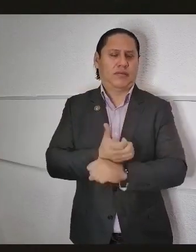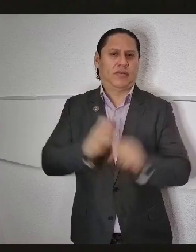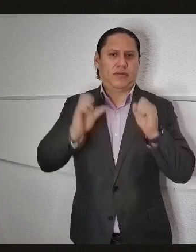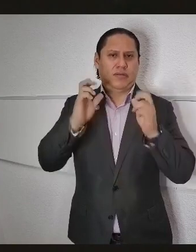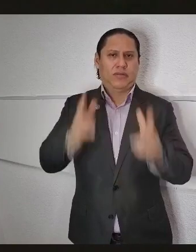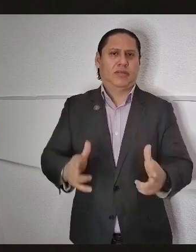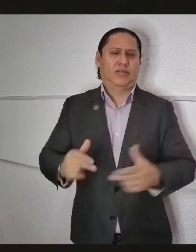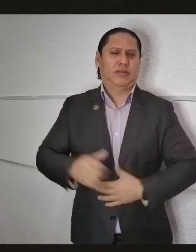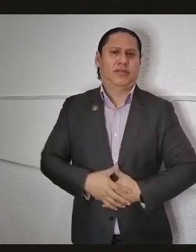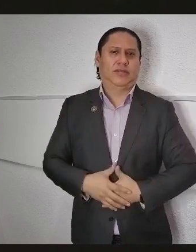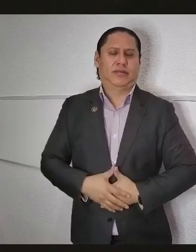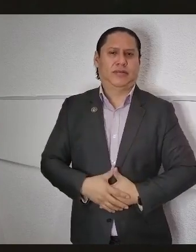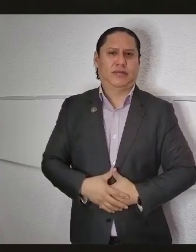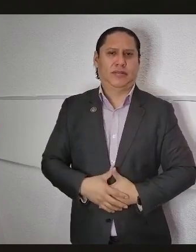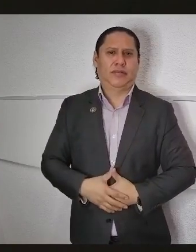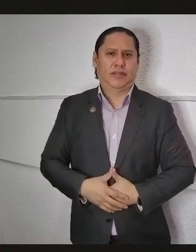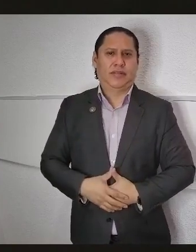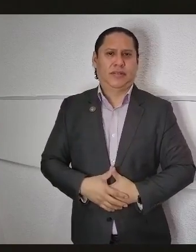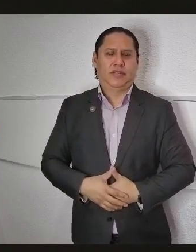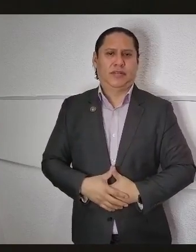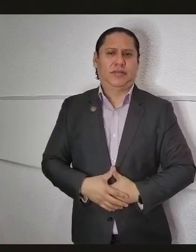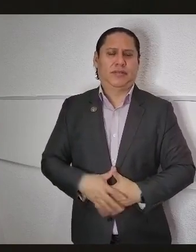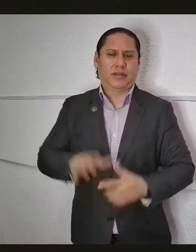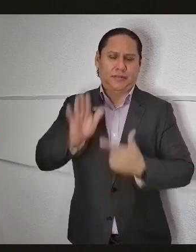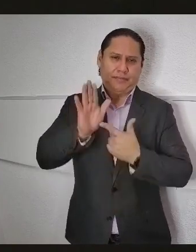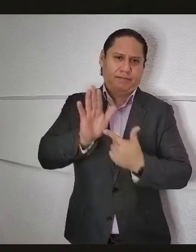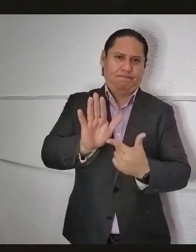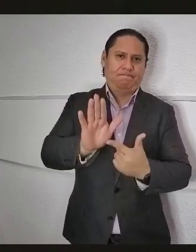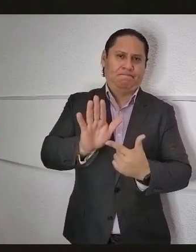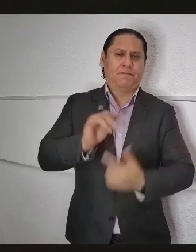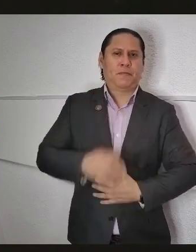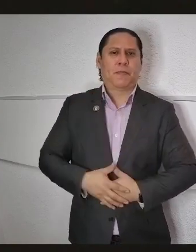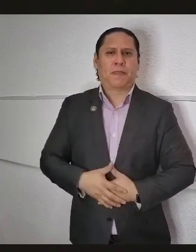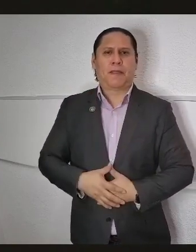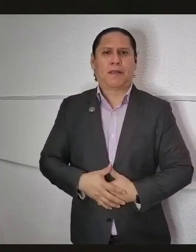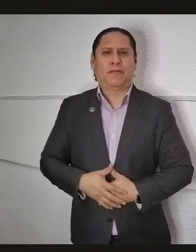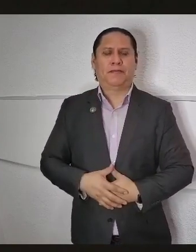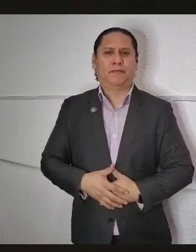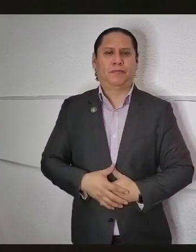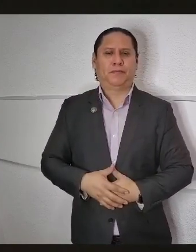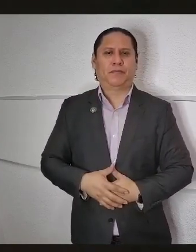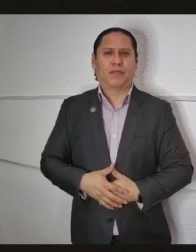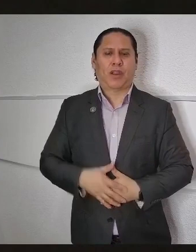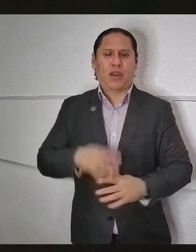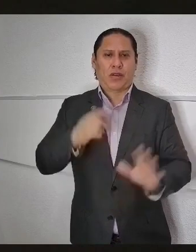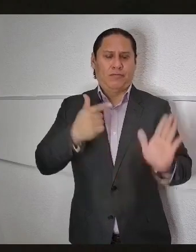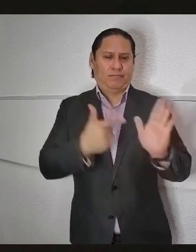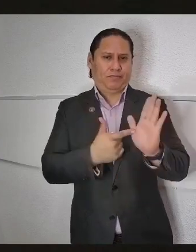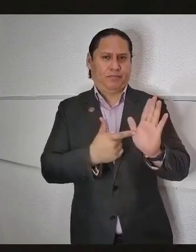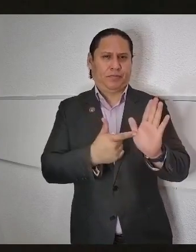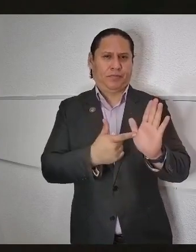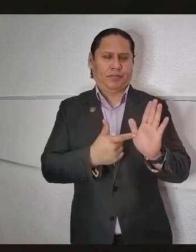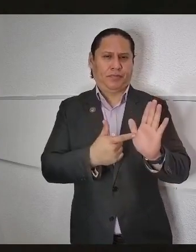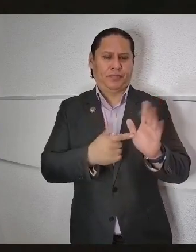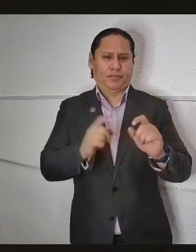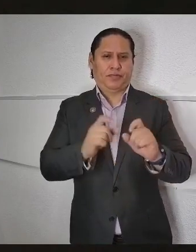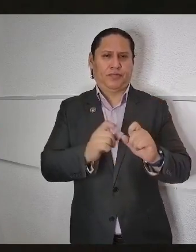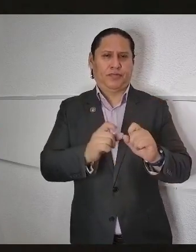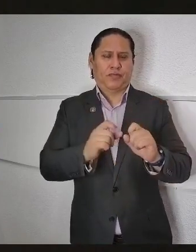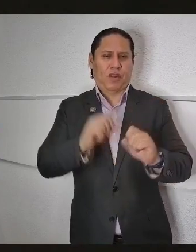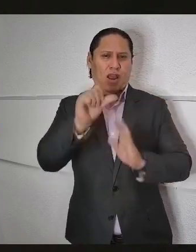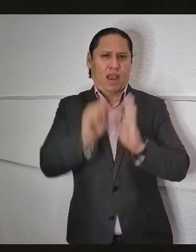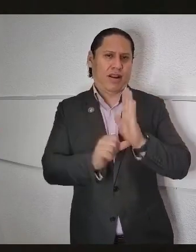del Honorable Congreso del Estado de Chiapas, presente. Por este medio y con fundamento en lo establecido en